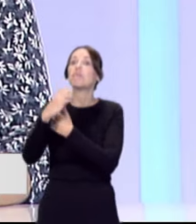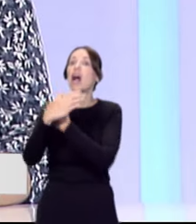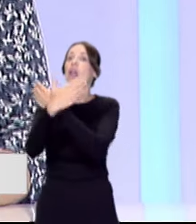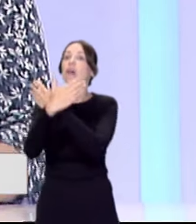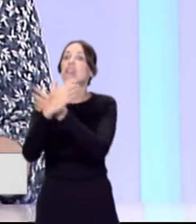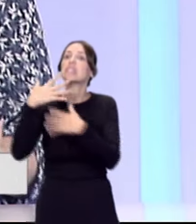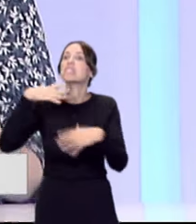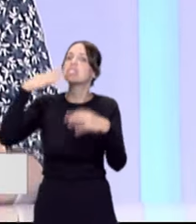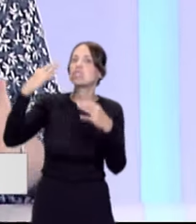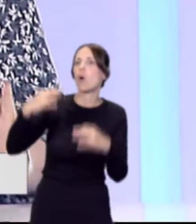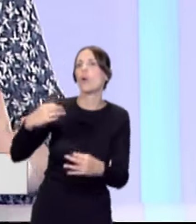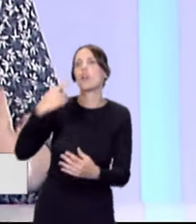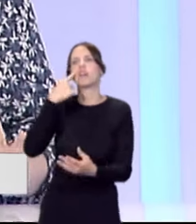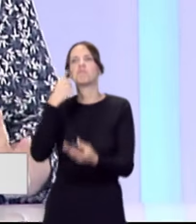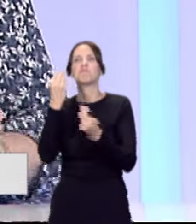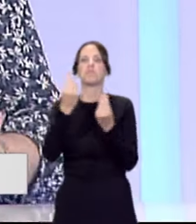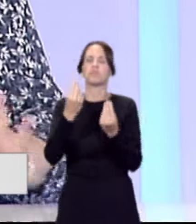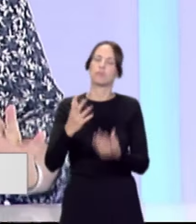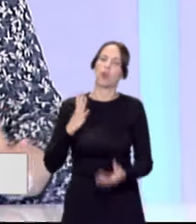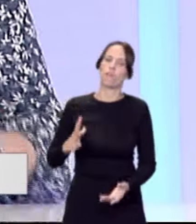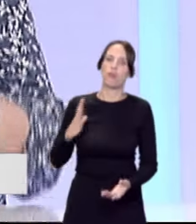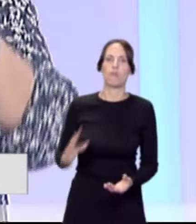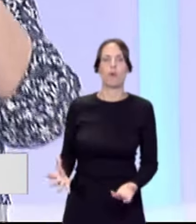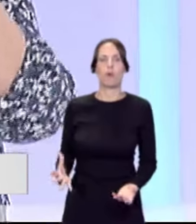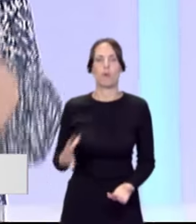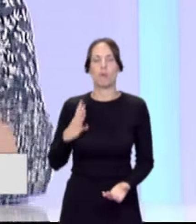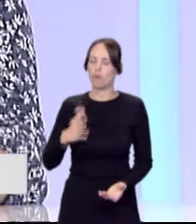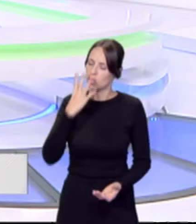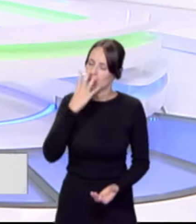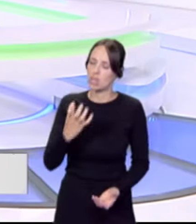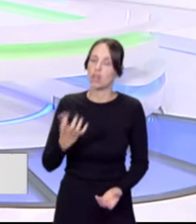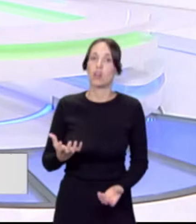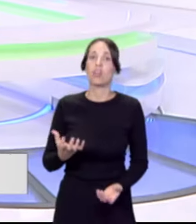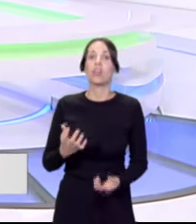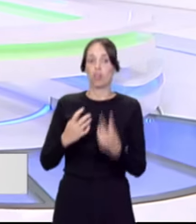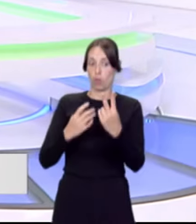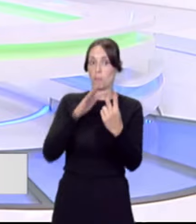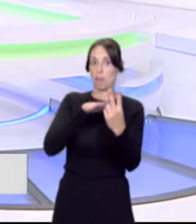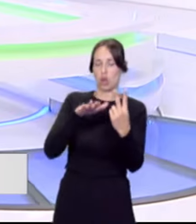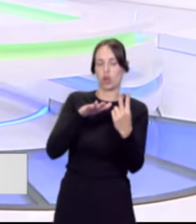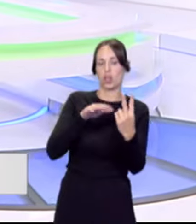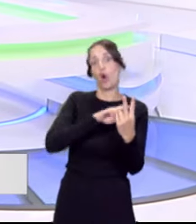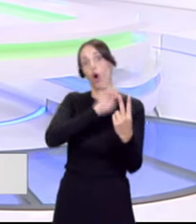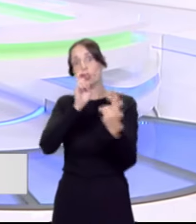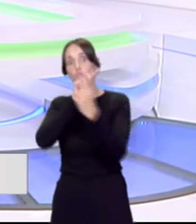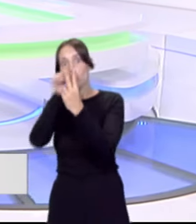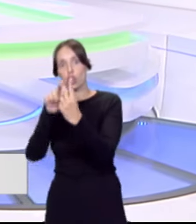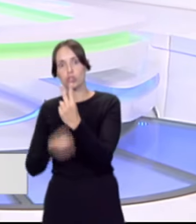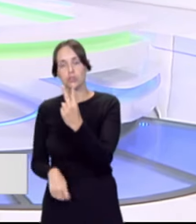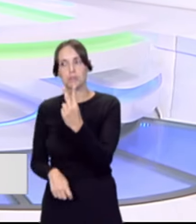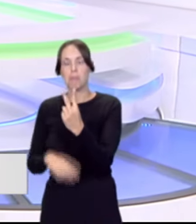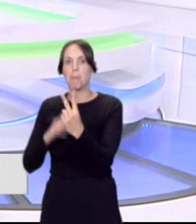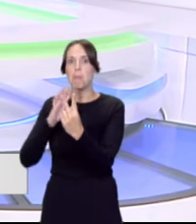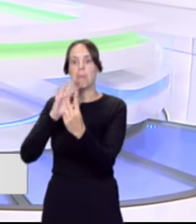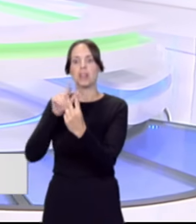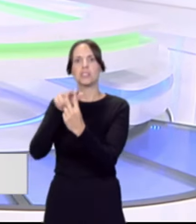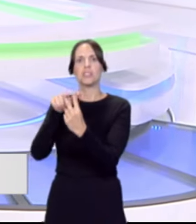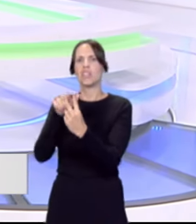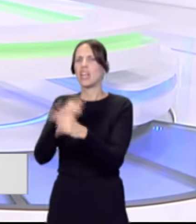seguridad. Por favor, vamos a ser serios. Después había otros dos, Pilar, de esos 16, que resulta que eran de